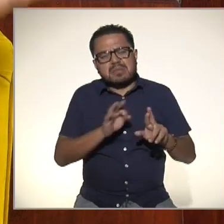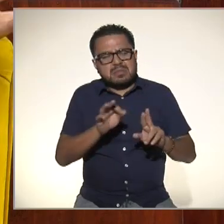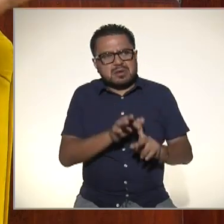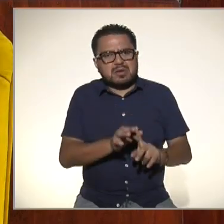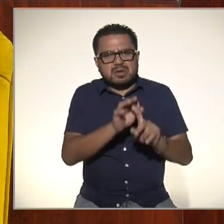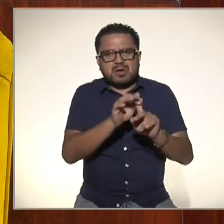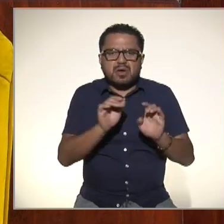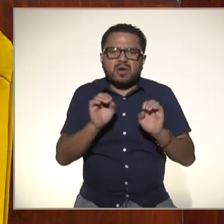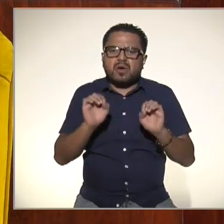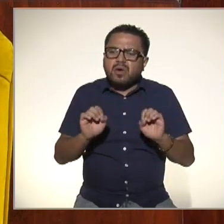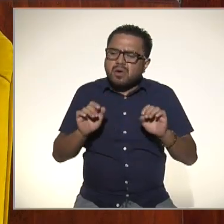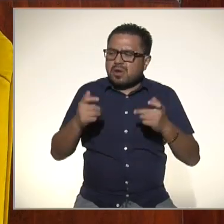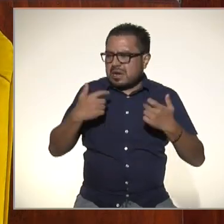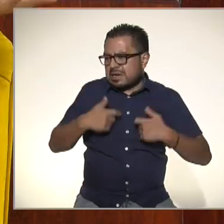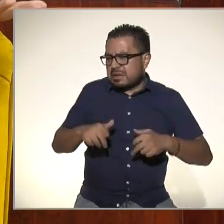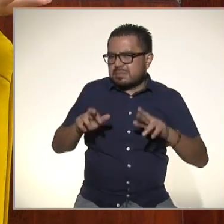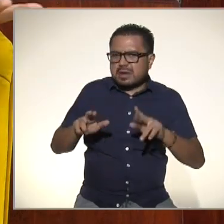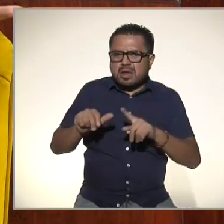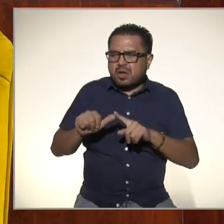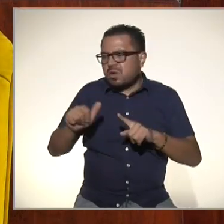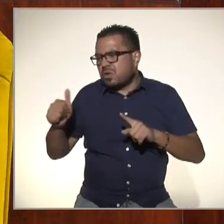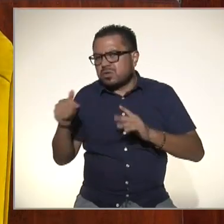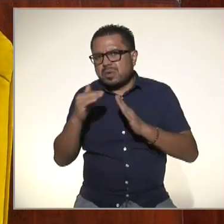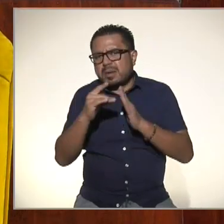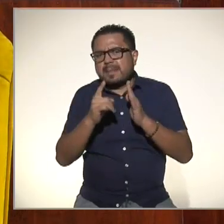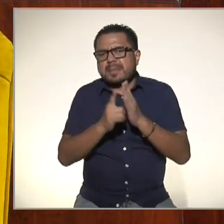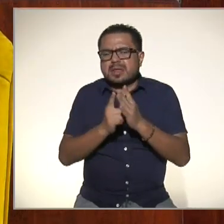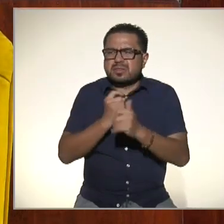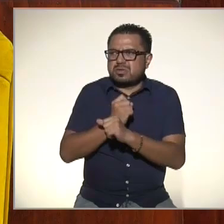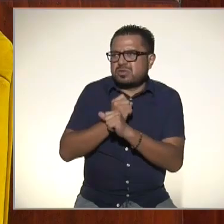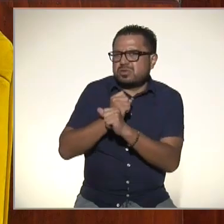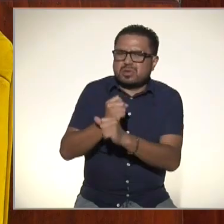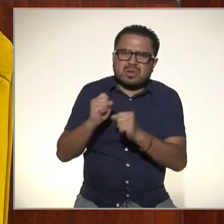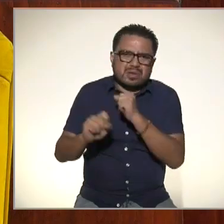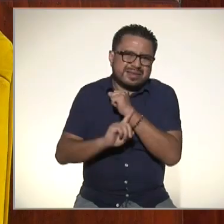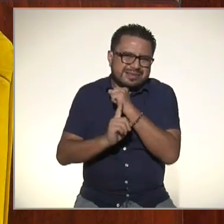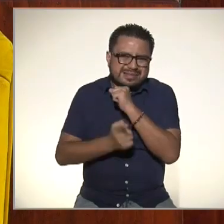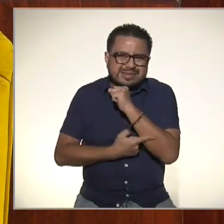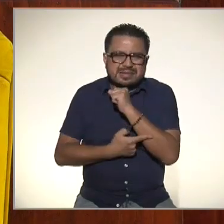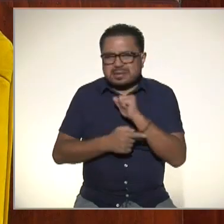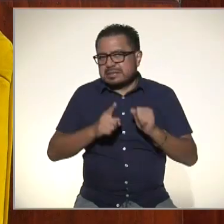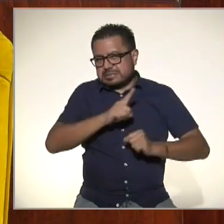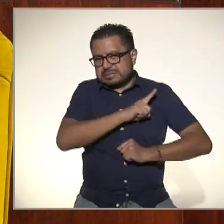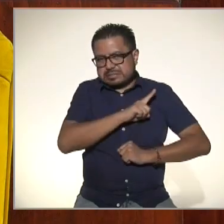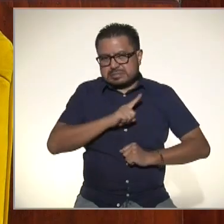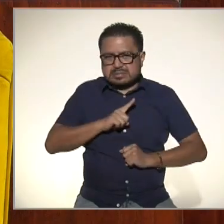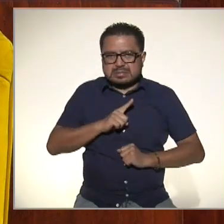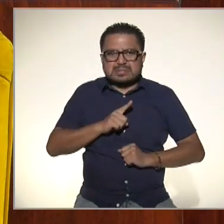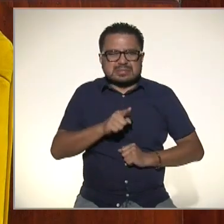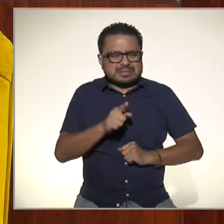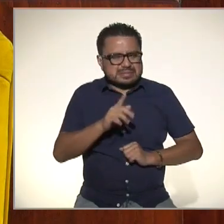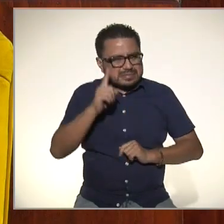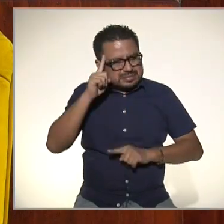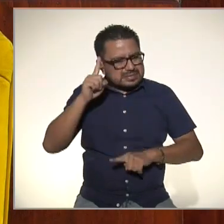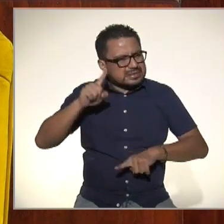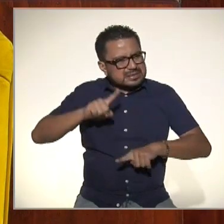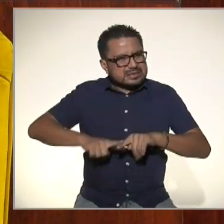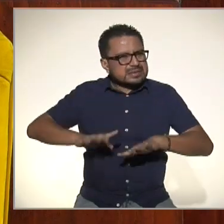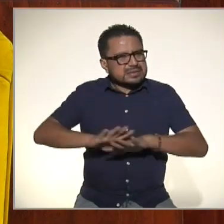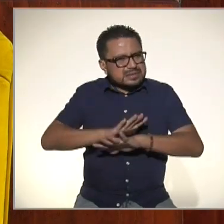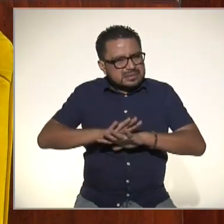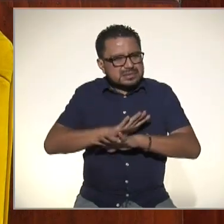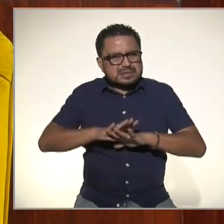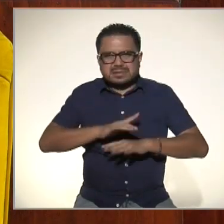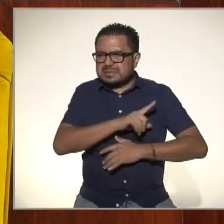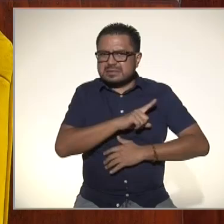lo representan los otros métodos anticonceptivos, digámoslo así, ¿no? Y que hay que desestigmatizarlo y que hay que